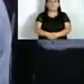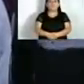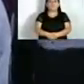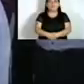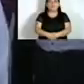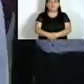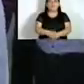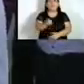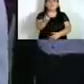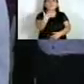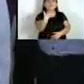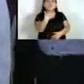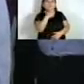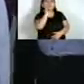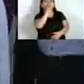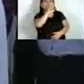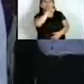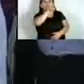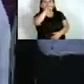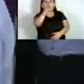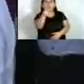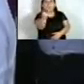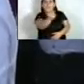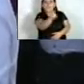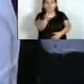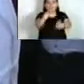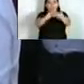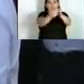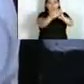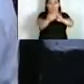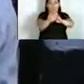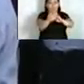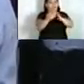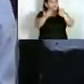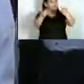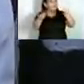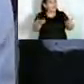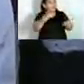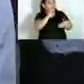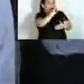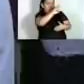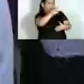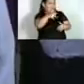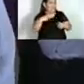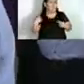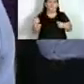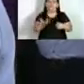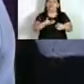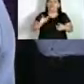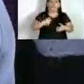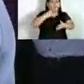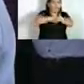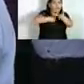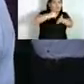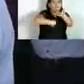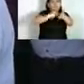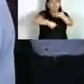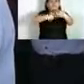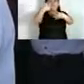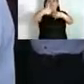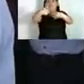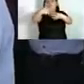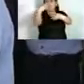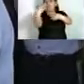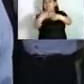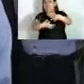Decirle a Joaquín Polanco y decirle a la población de Nueva Concepción que vamos a activar todos los mecanismos legales y